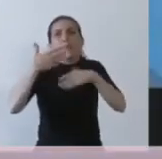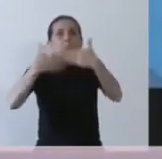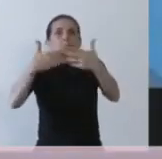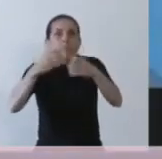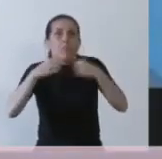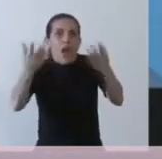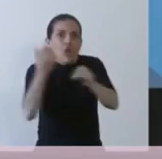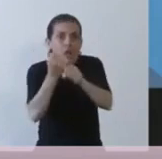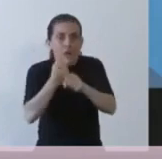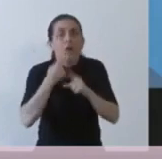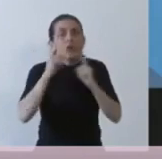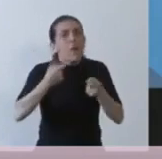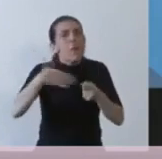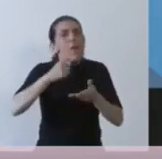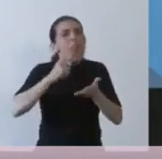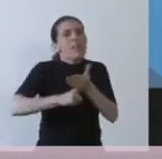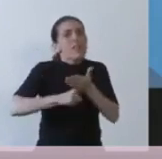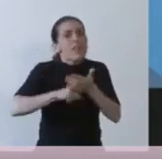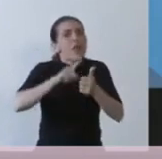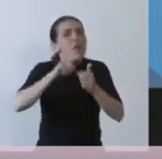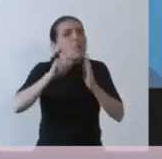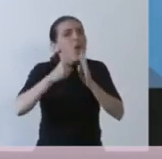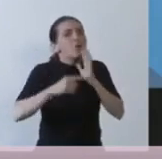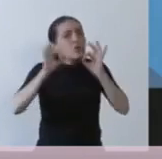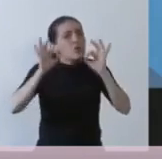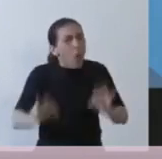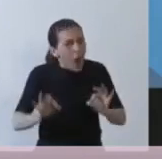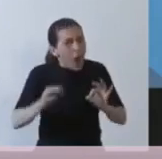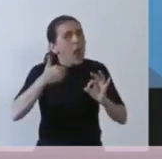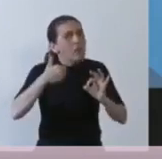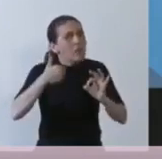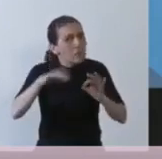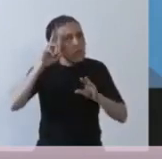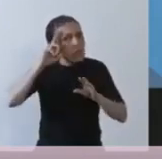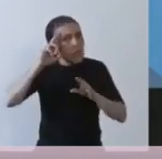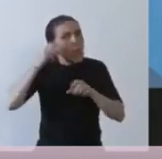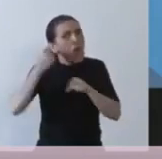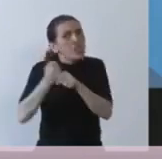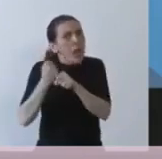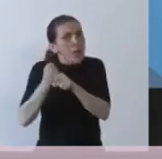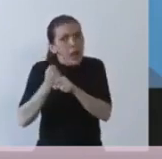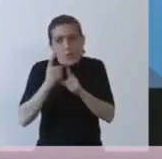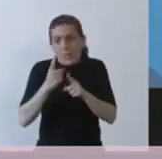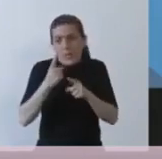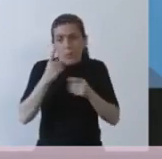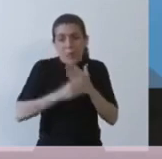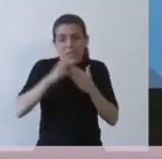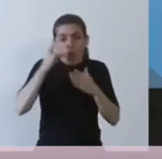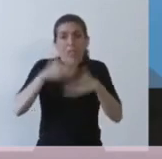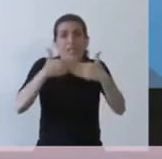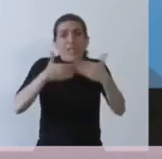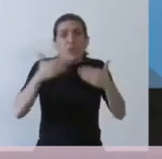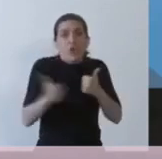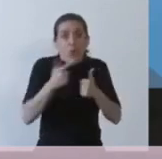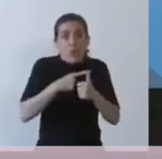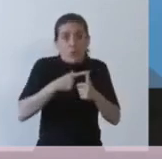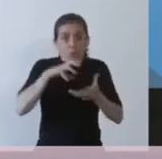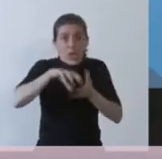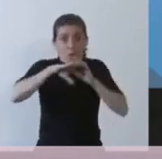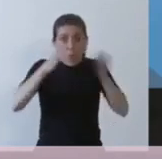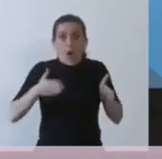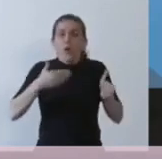también algunos otras medidas este puntuales con las que estamos Este trabajando desde el Ministerio de desarrollo productivo